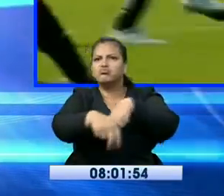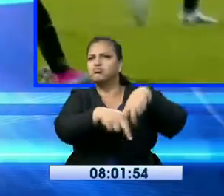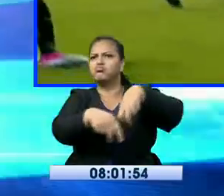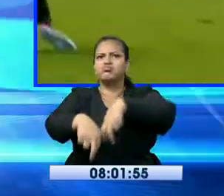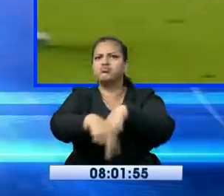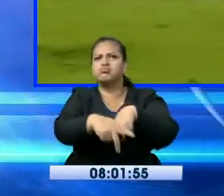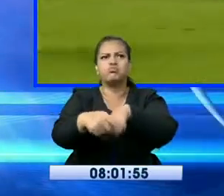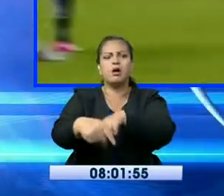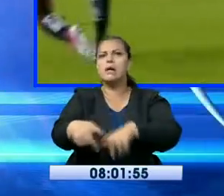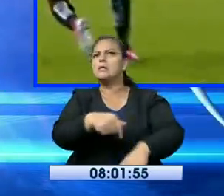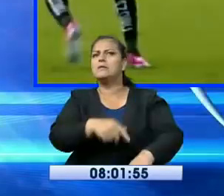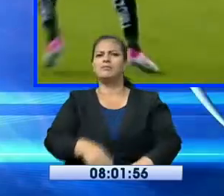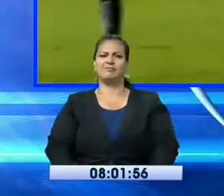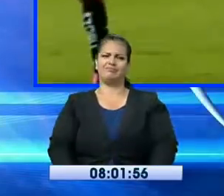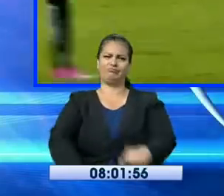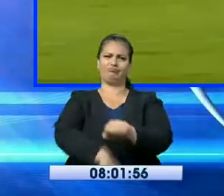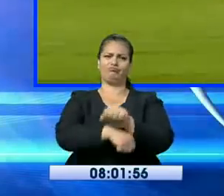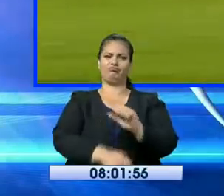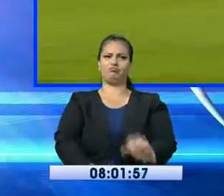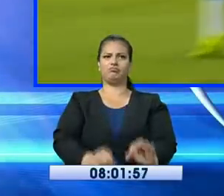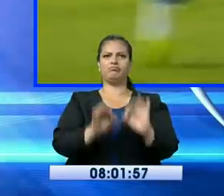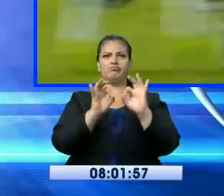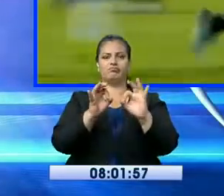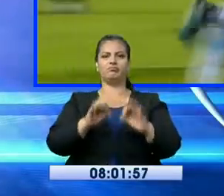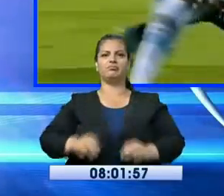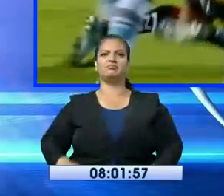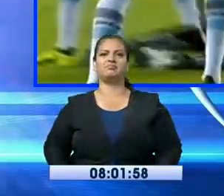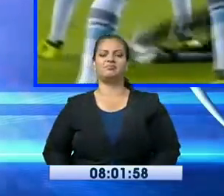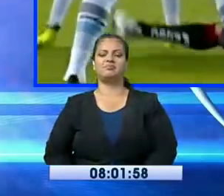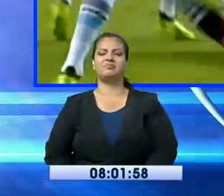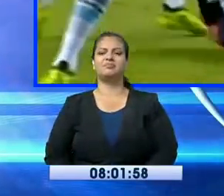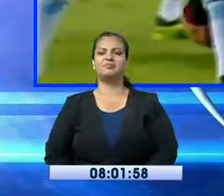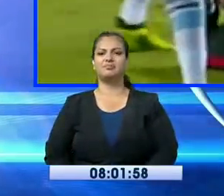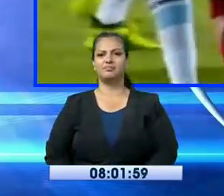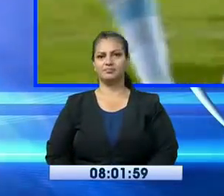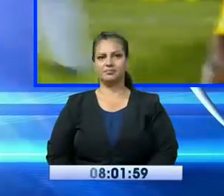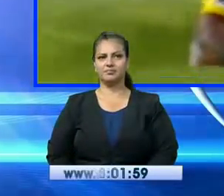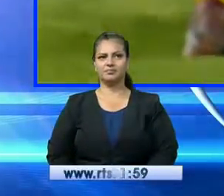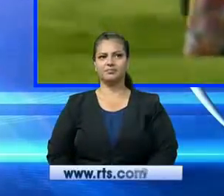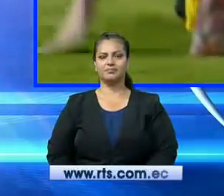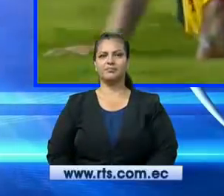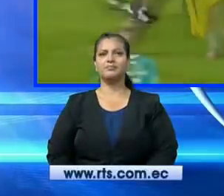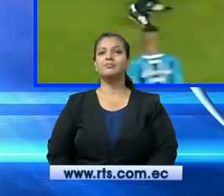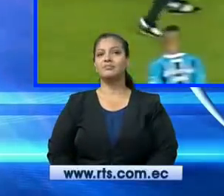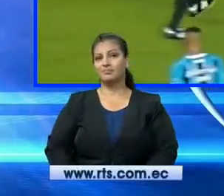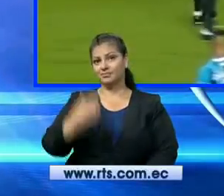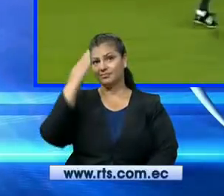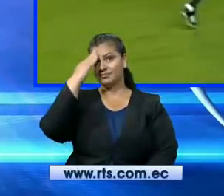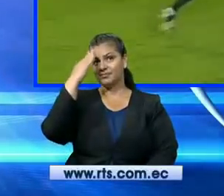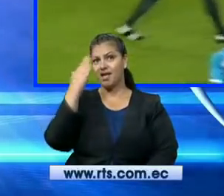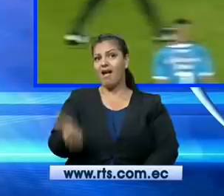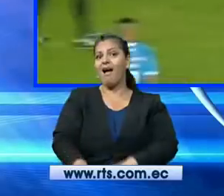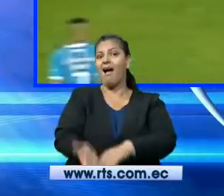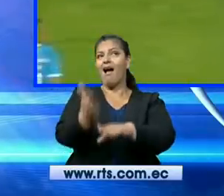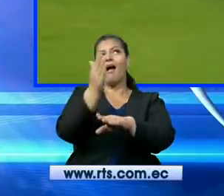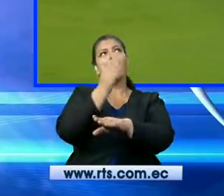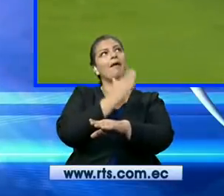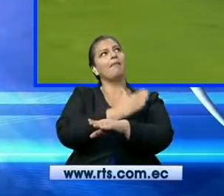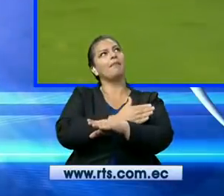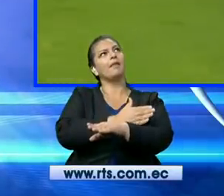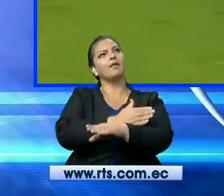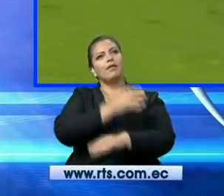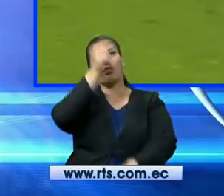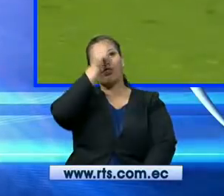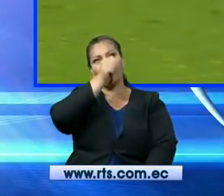campeonato nacional que juega mal que no producen nada sabes cuál es el mejor partido barcelona en los últimos días el del domingo con nacional